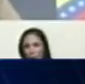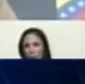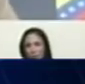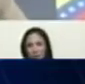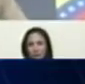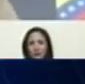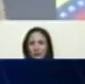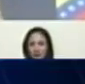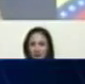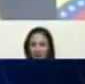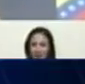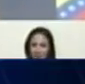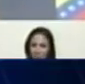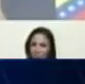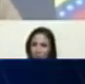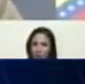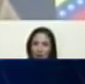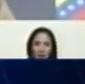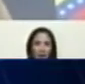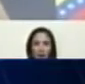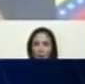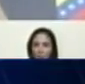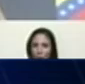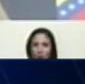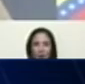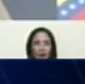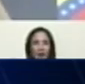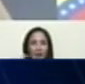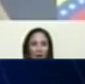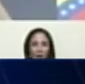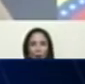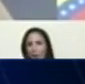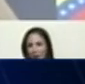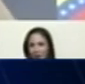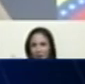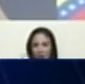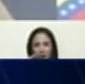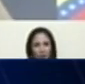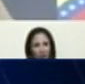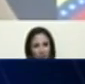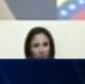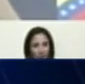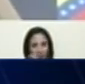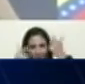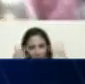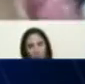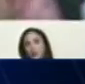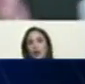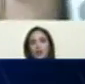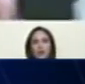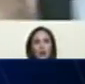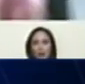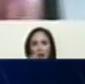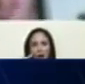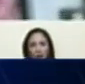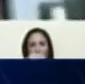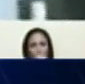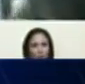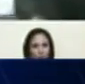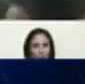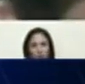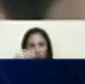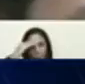por Cúcuta, ni van a entrar ni por 1000 Cúcuta. O es que el país no tiene quien lo defienda, digo yo. O es que no tenemos una fuerza armada